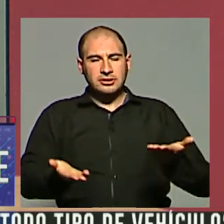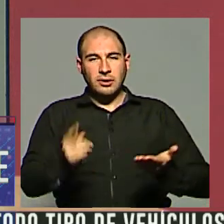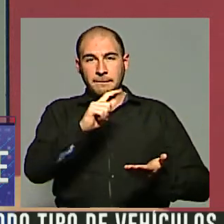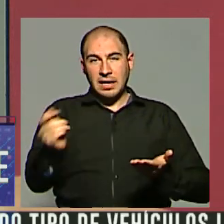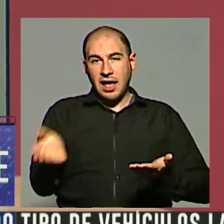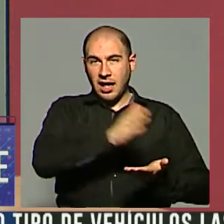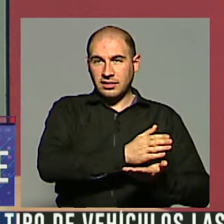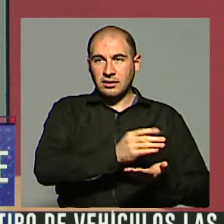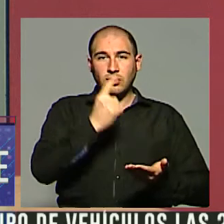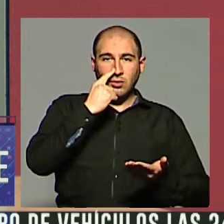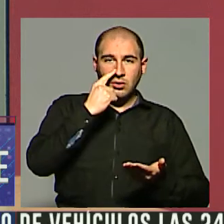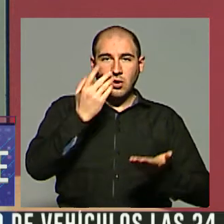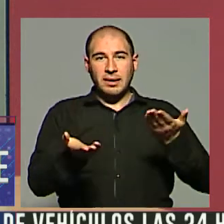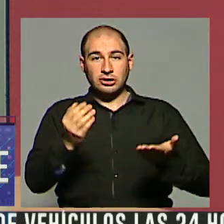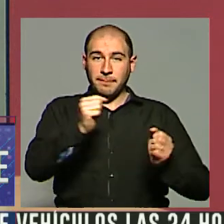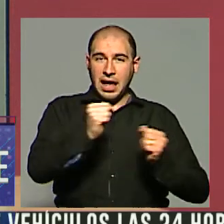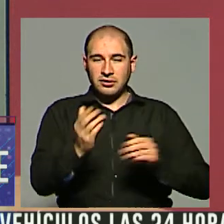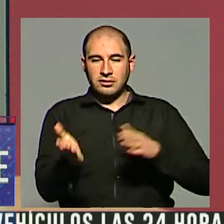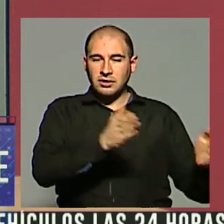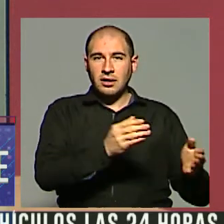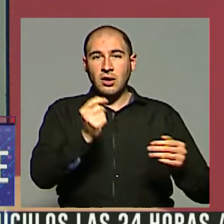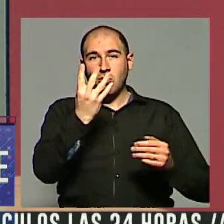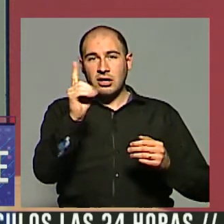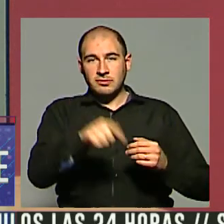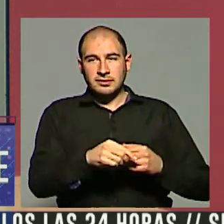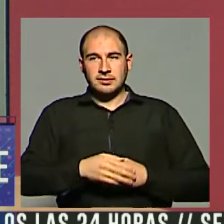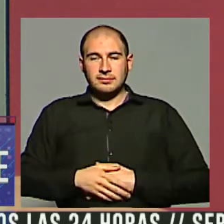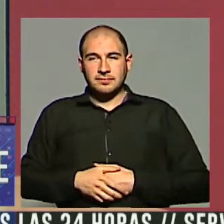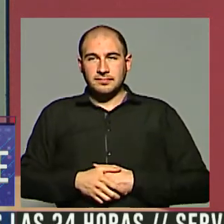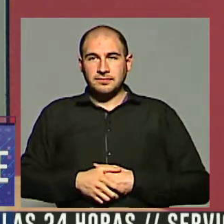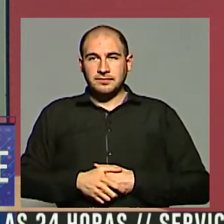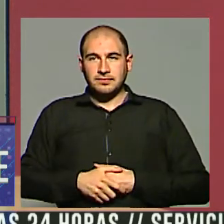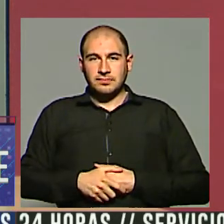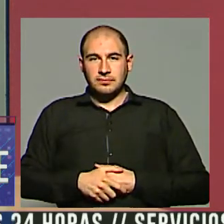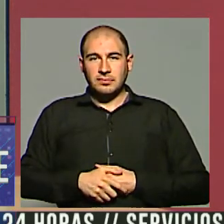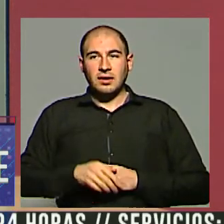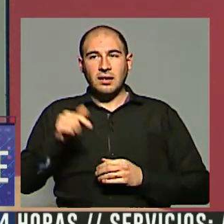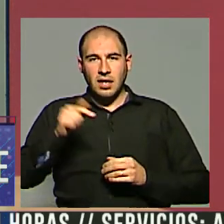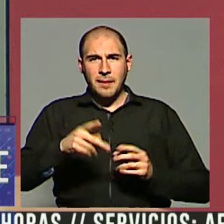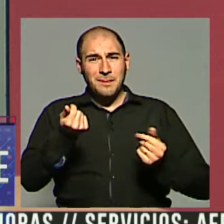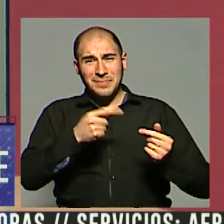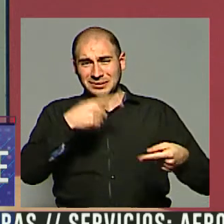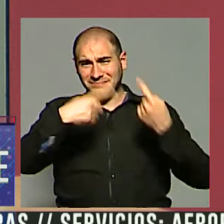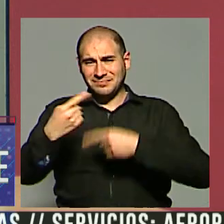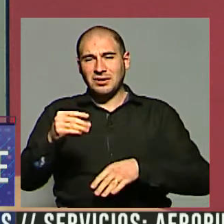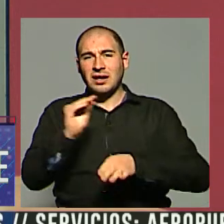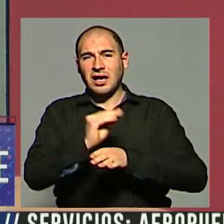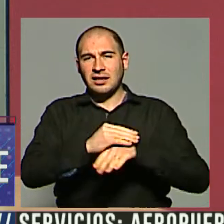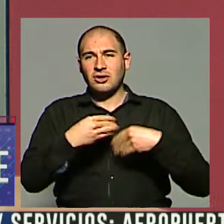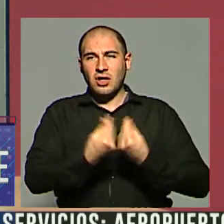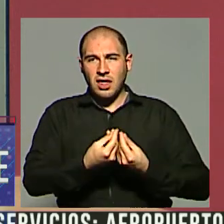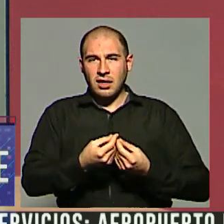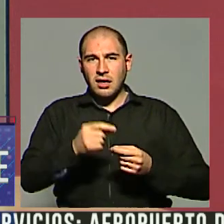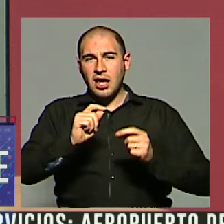mes anterior, junio versus mayo, creció casi un 4%. Sí. Y tenemos muchos precios en la canasta básica alimentaria que